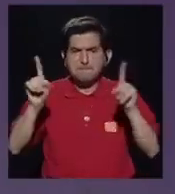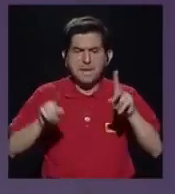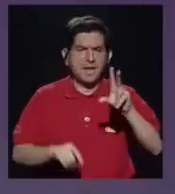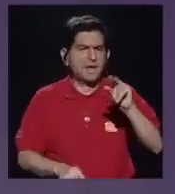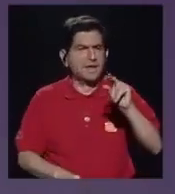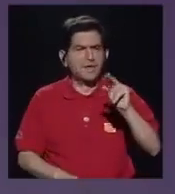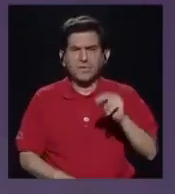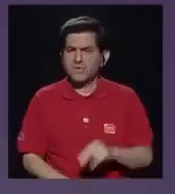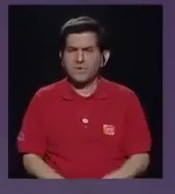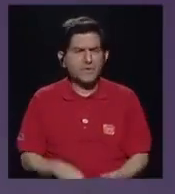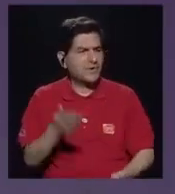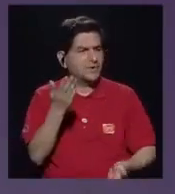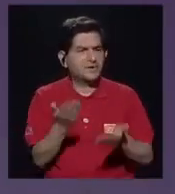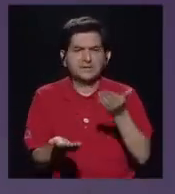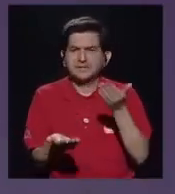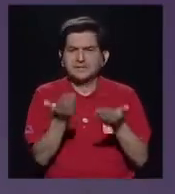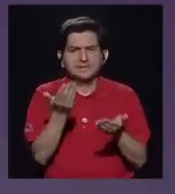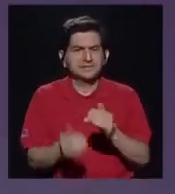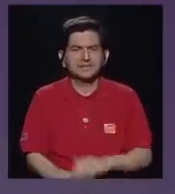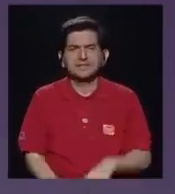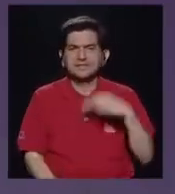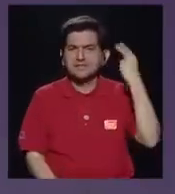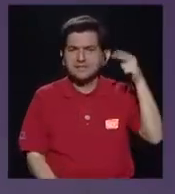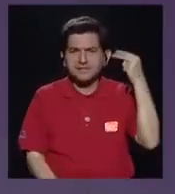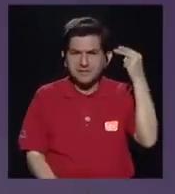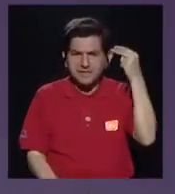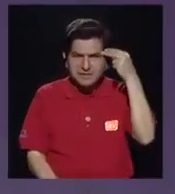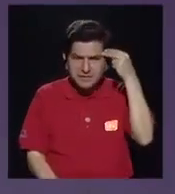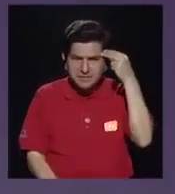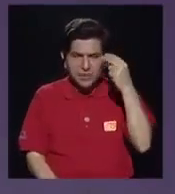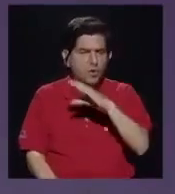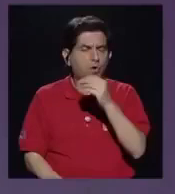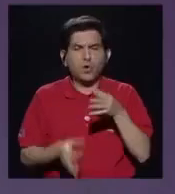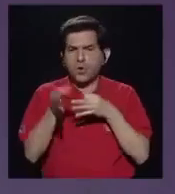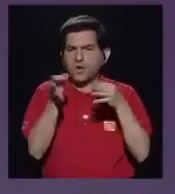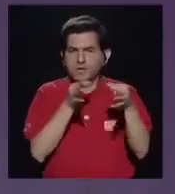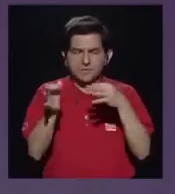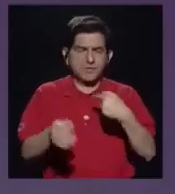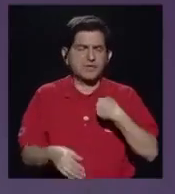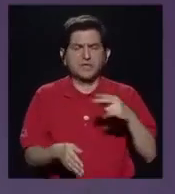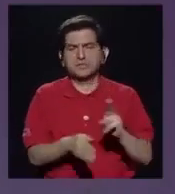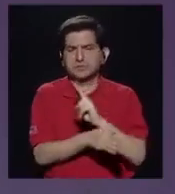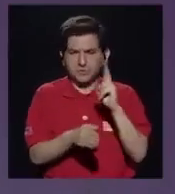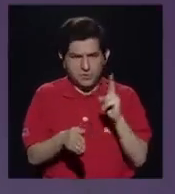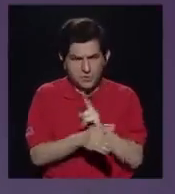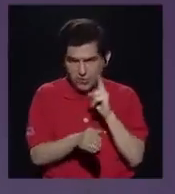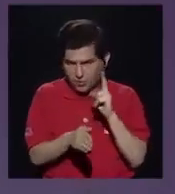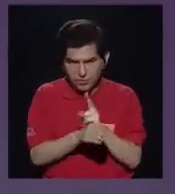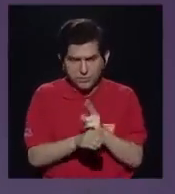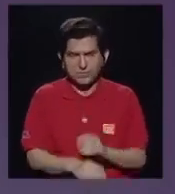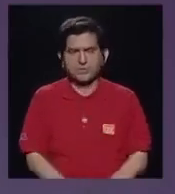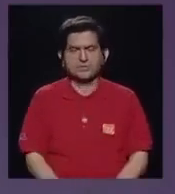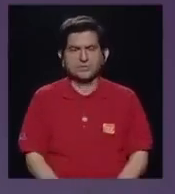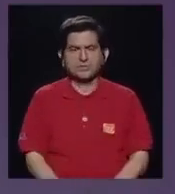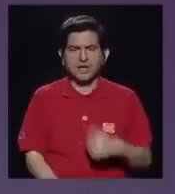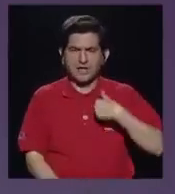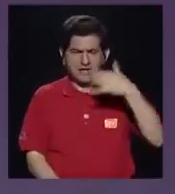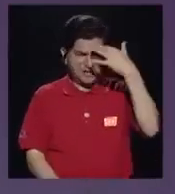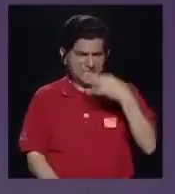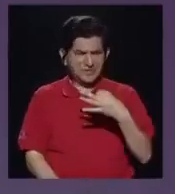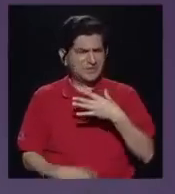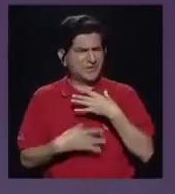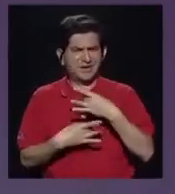es yo no es la hipótesis o la explicación que yo utilizo más que me parece más